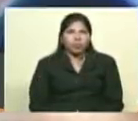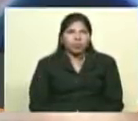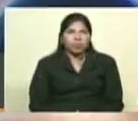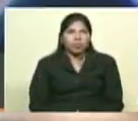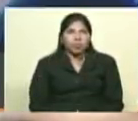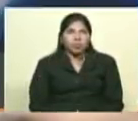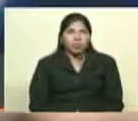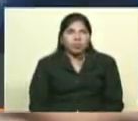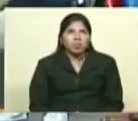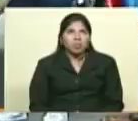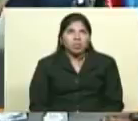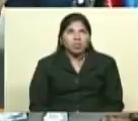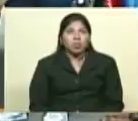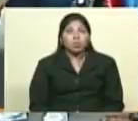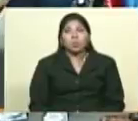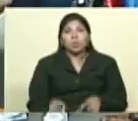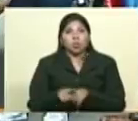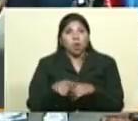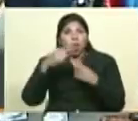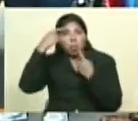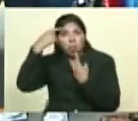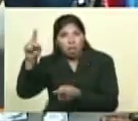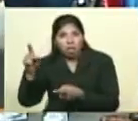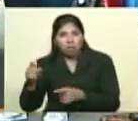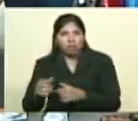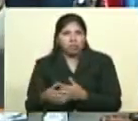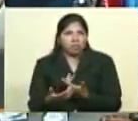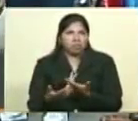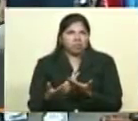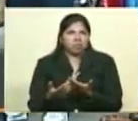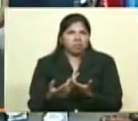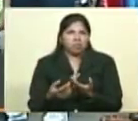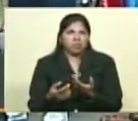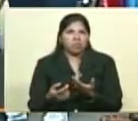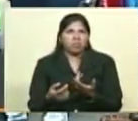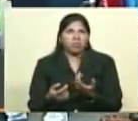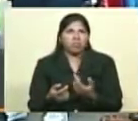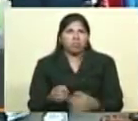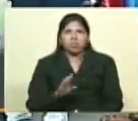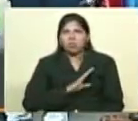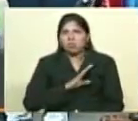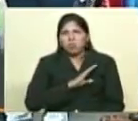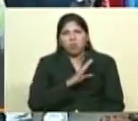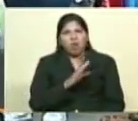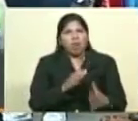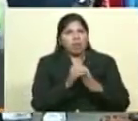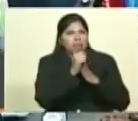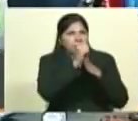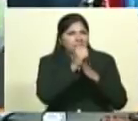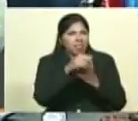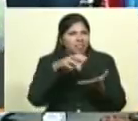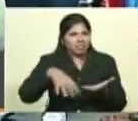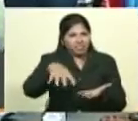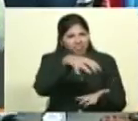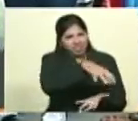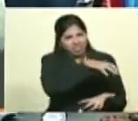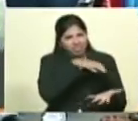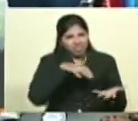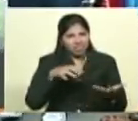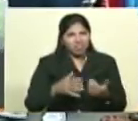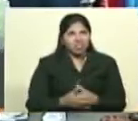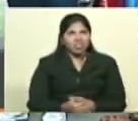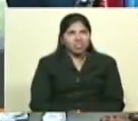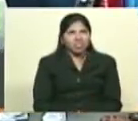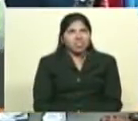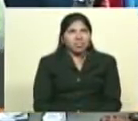Una expresión de desprecio a su líder local en Cabrutas o en Clarines o en Barcelona o